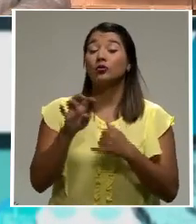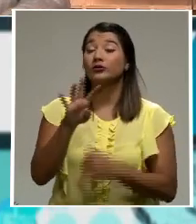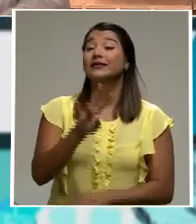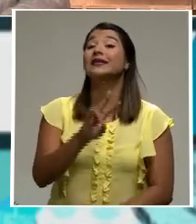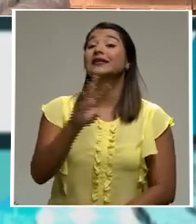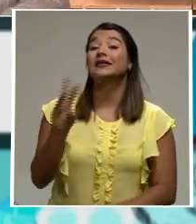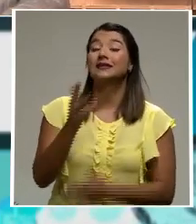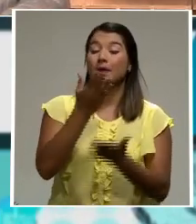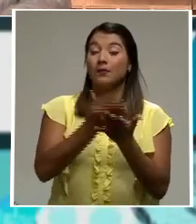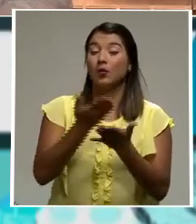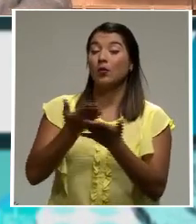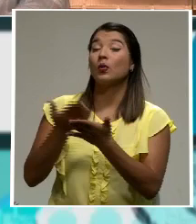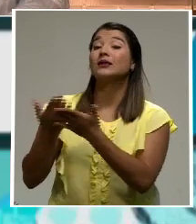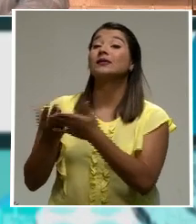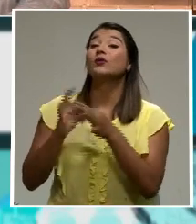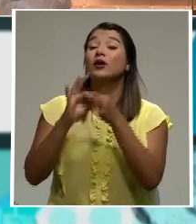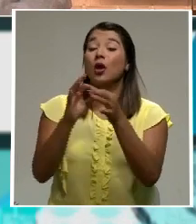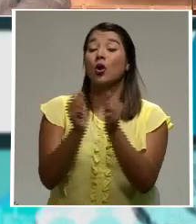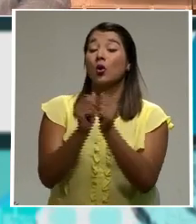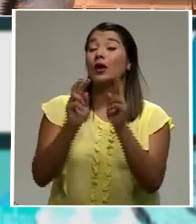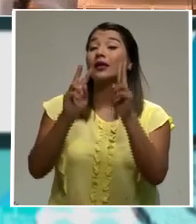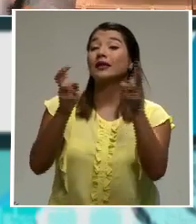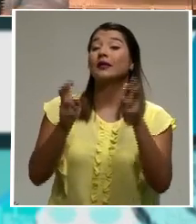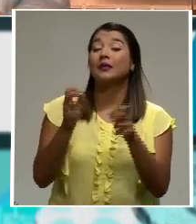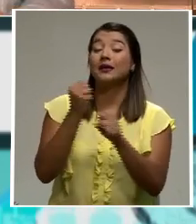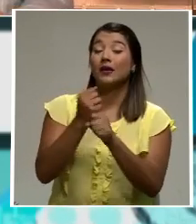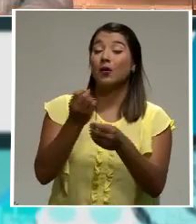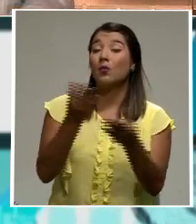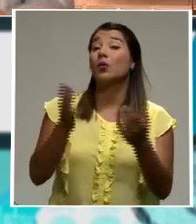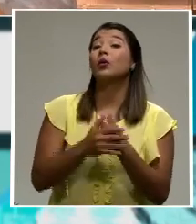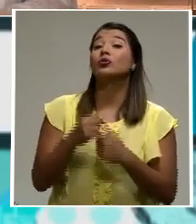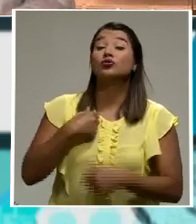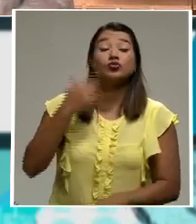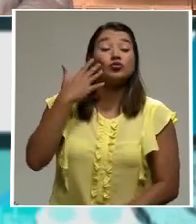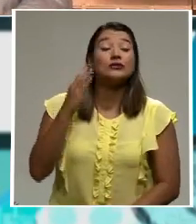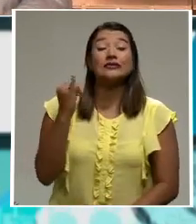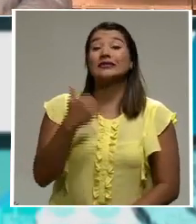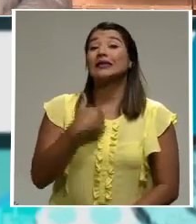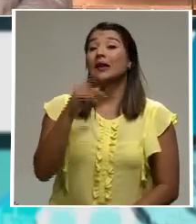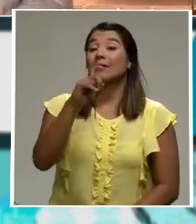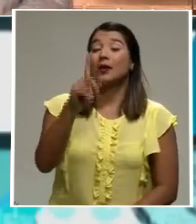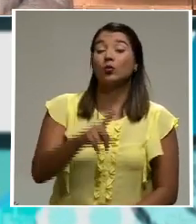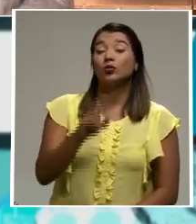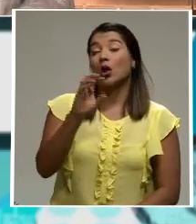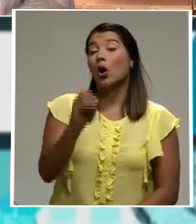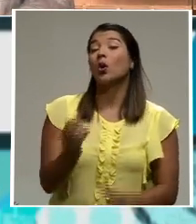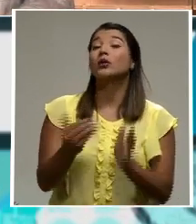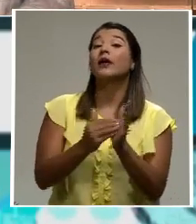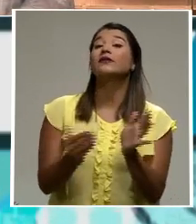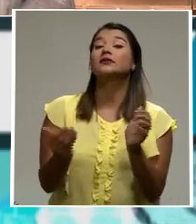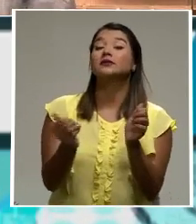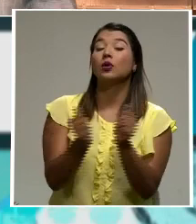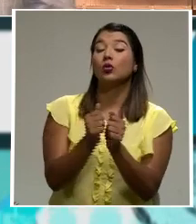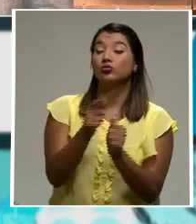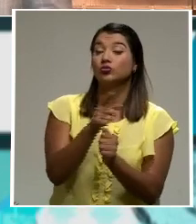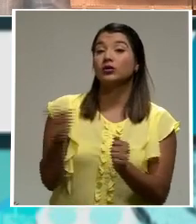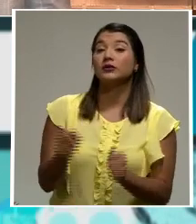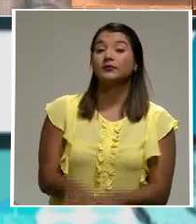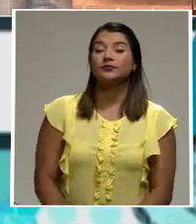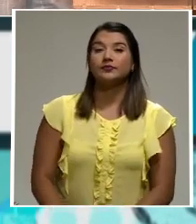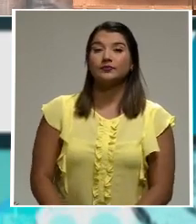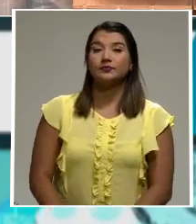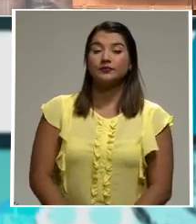476 mociones relacionadas al tema de empleo público. Ernesto, no sé si tiene alguna consulta, y si no, vamos a regresar con ustedes allá a Costa Rica Noticias.